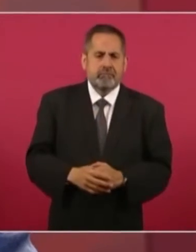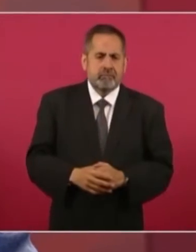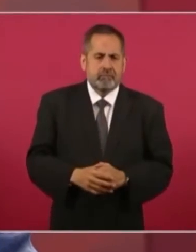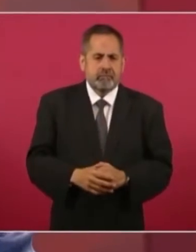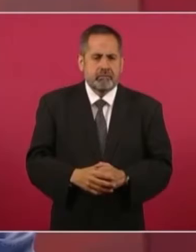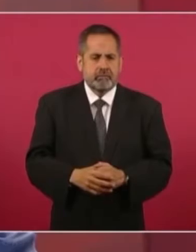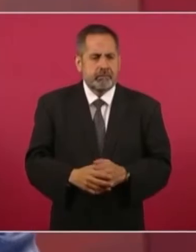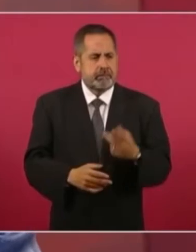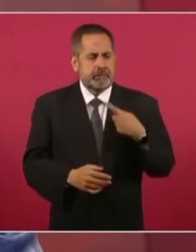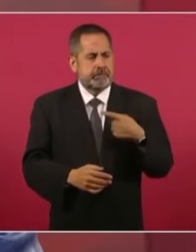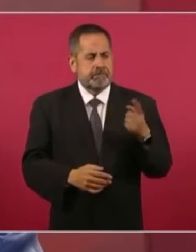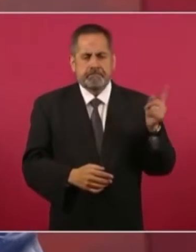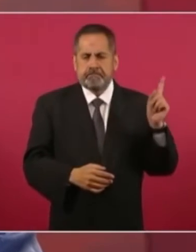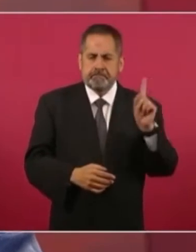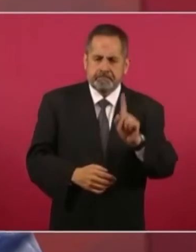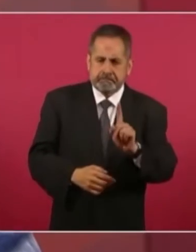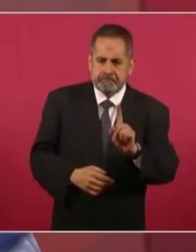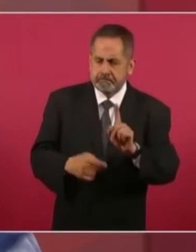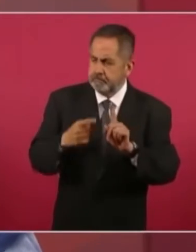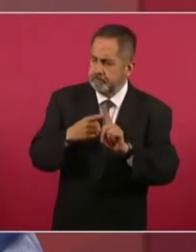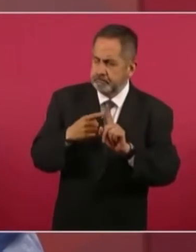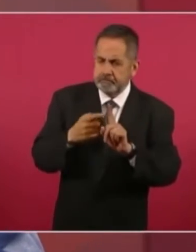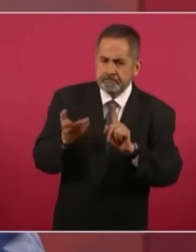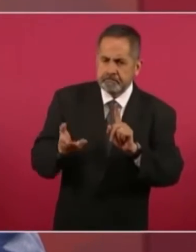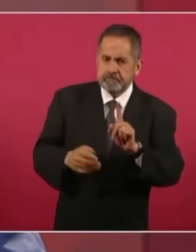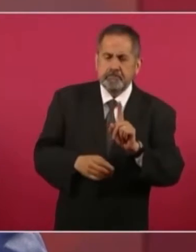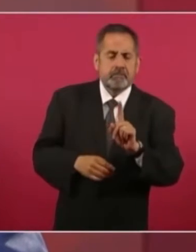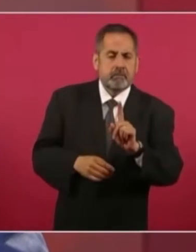Y la persona que atiende